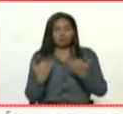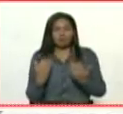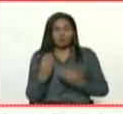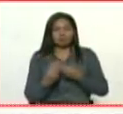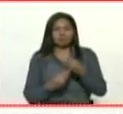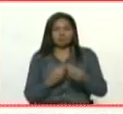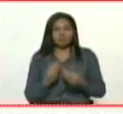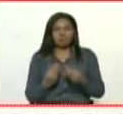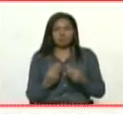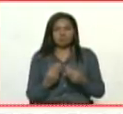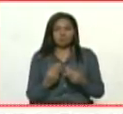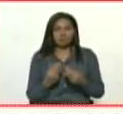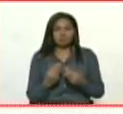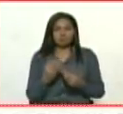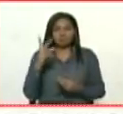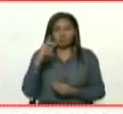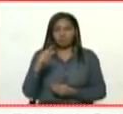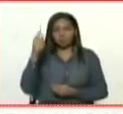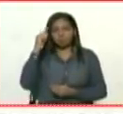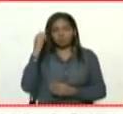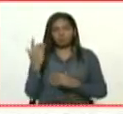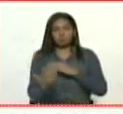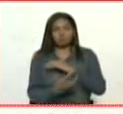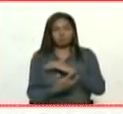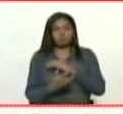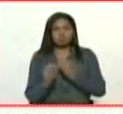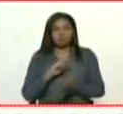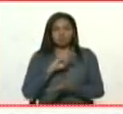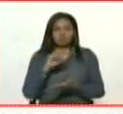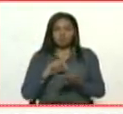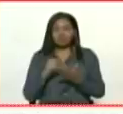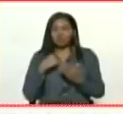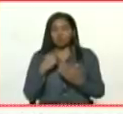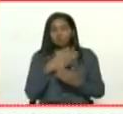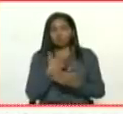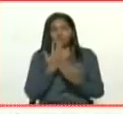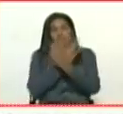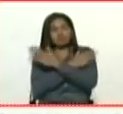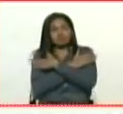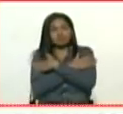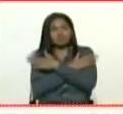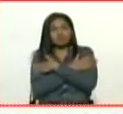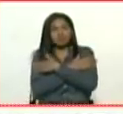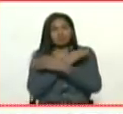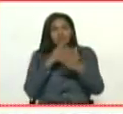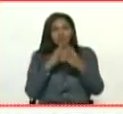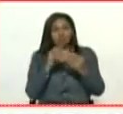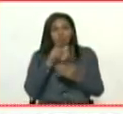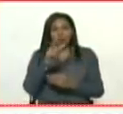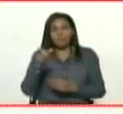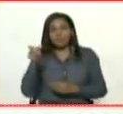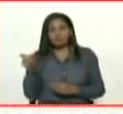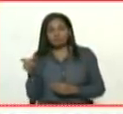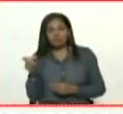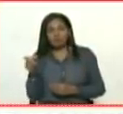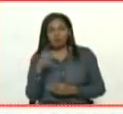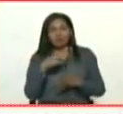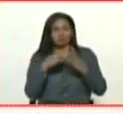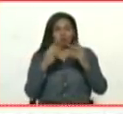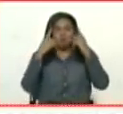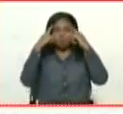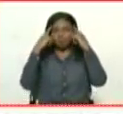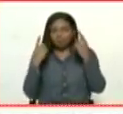creándose cada vez más con tecnología nacional. Yo tengo que felicitar a las mentes, a los